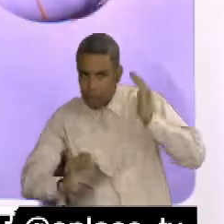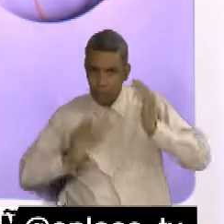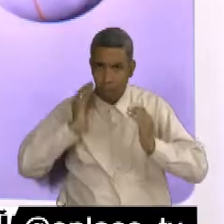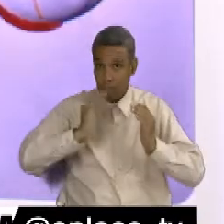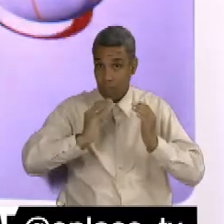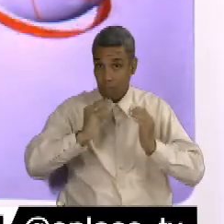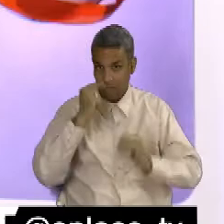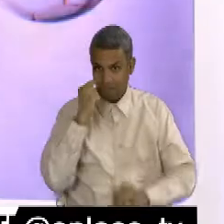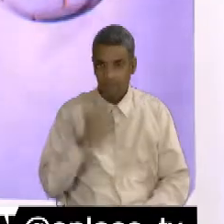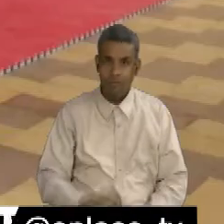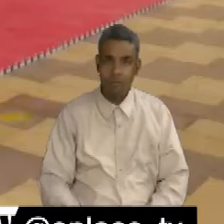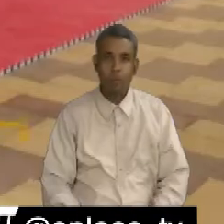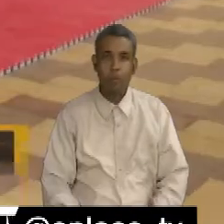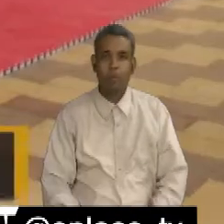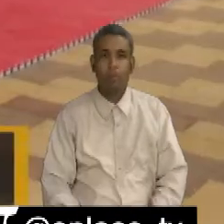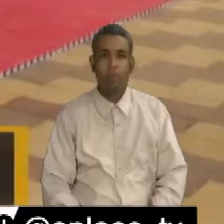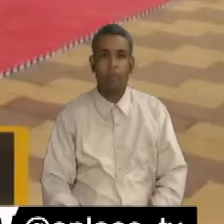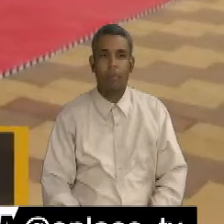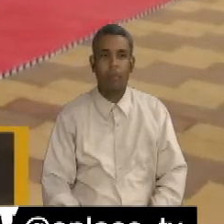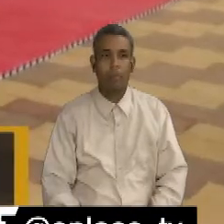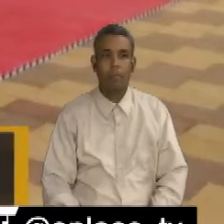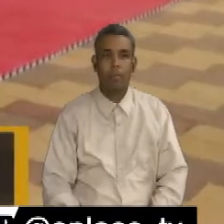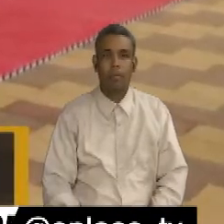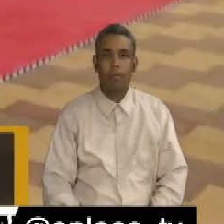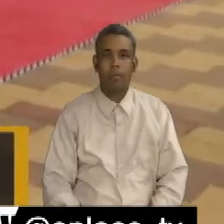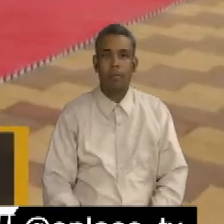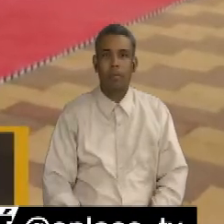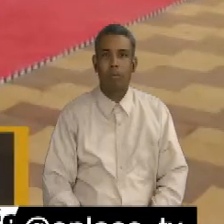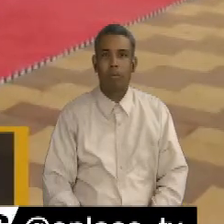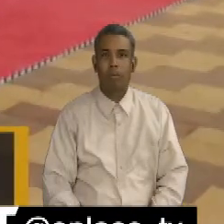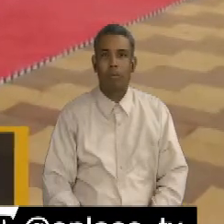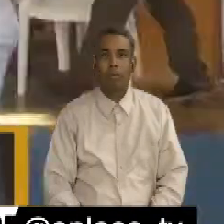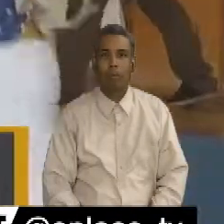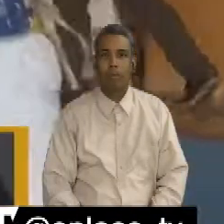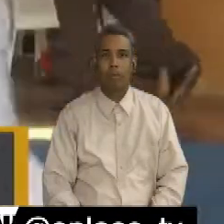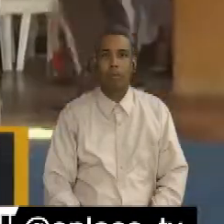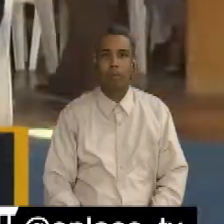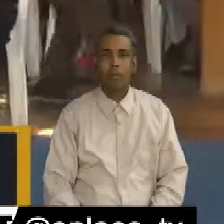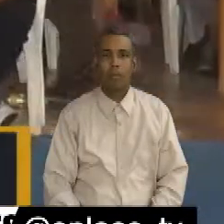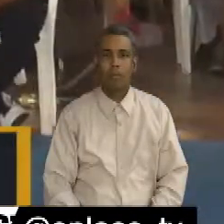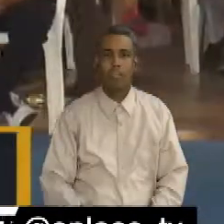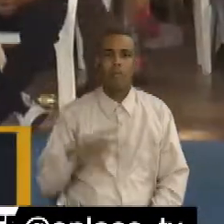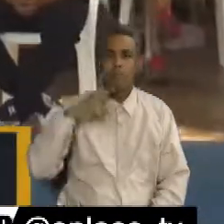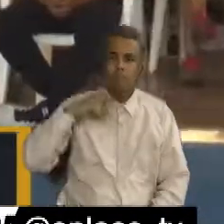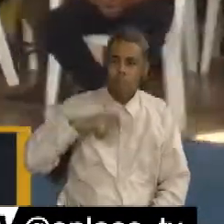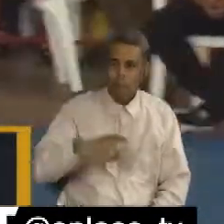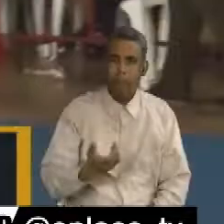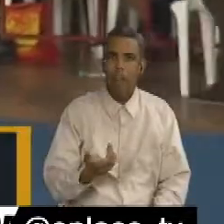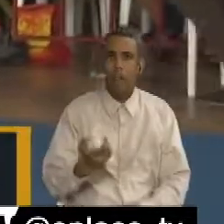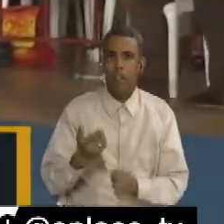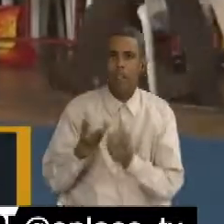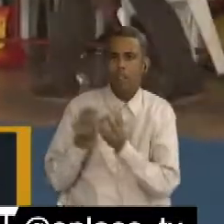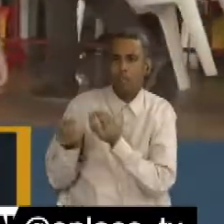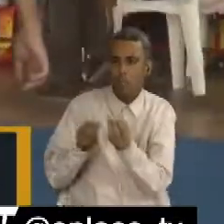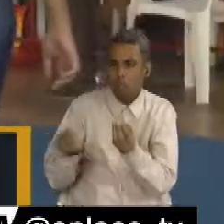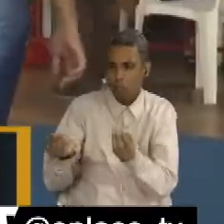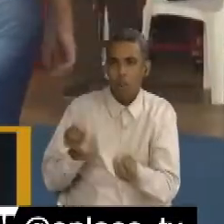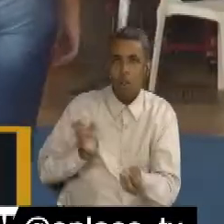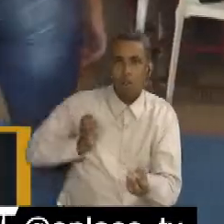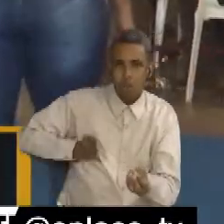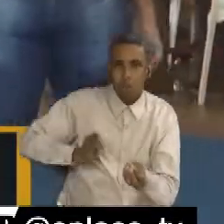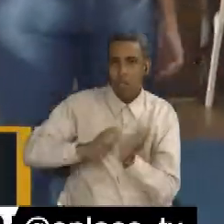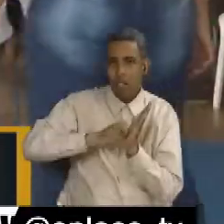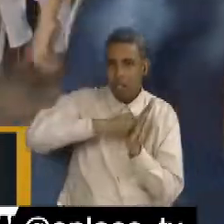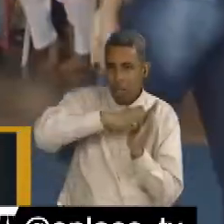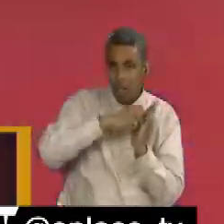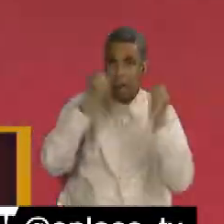resultados. Con la presencia de más de 250 deportistas de 7 clubes de Bucaramanga, uno de Florida Blanca, uno de Girón, uno de